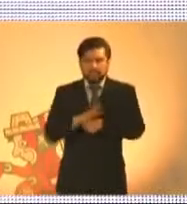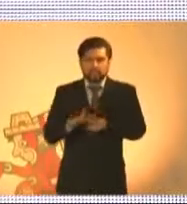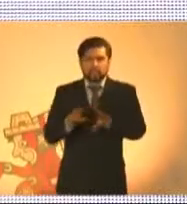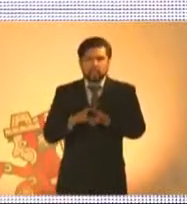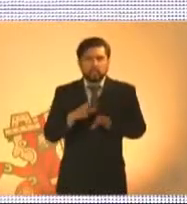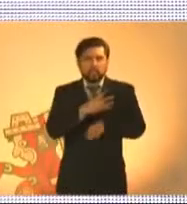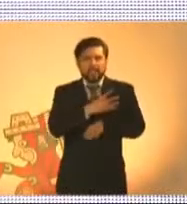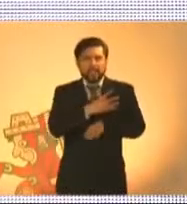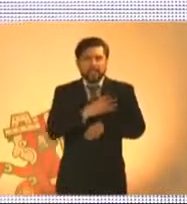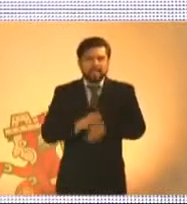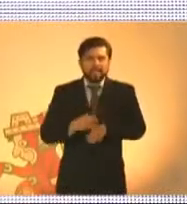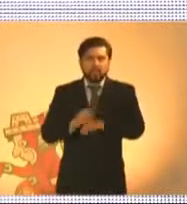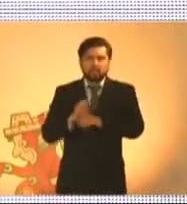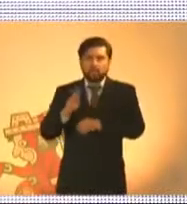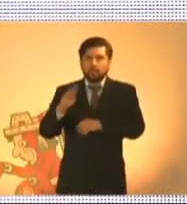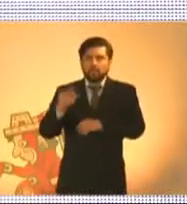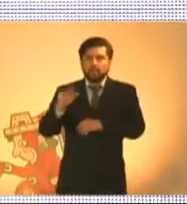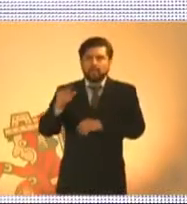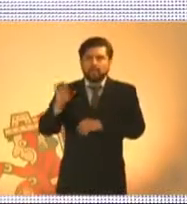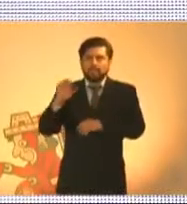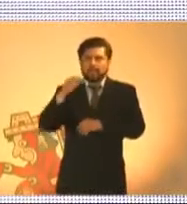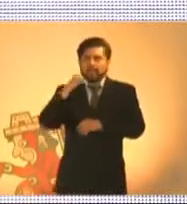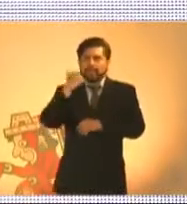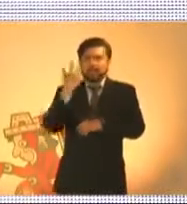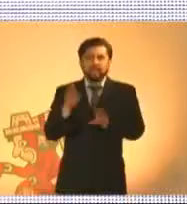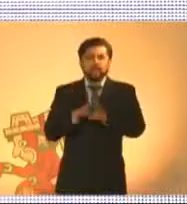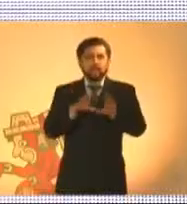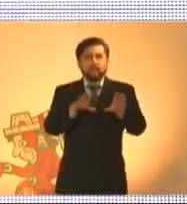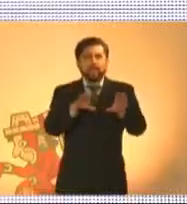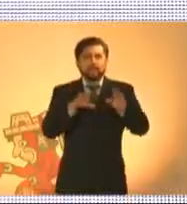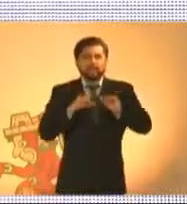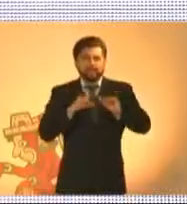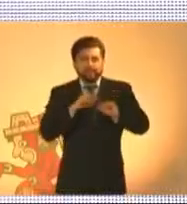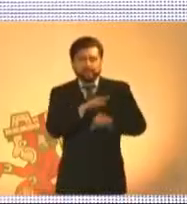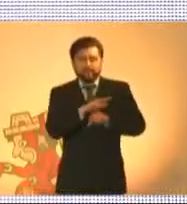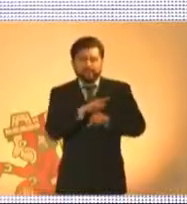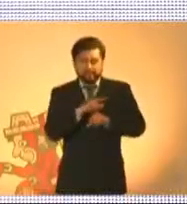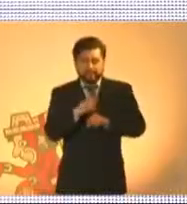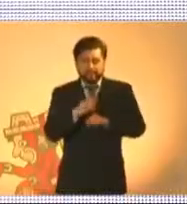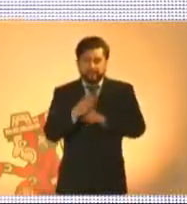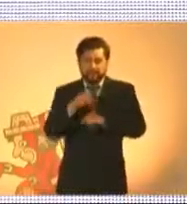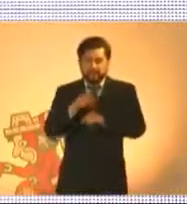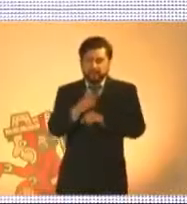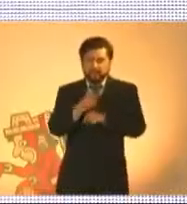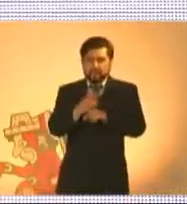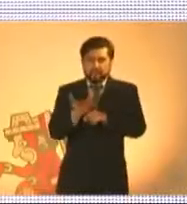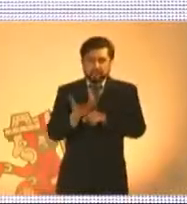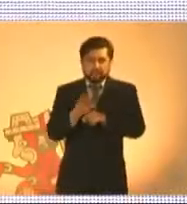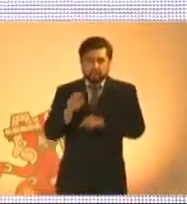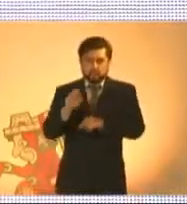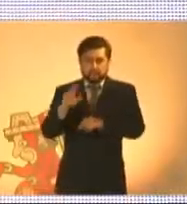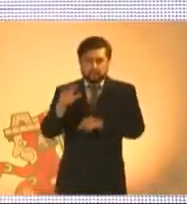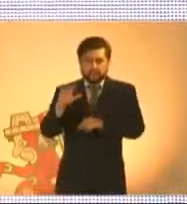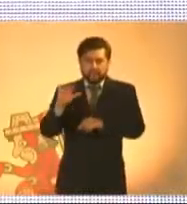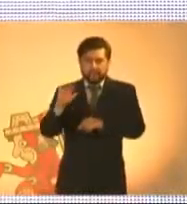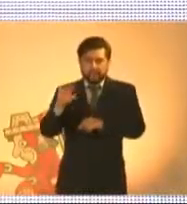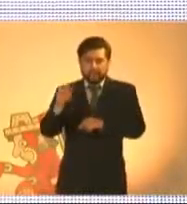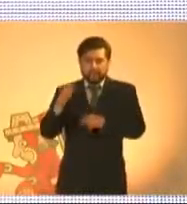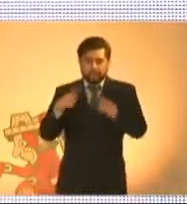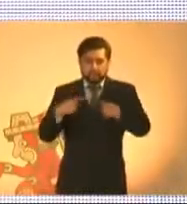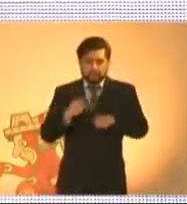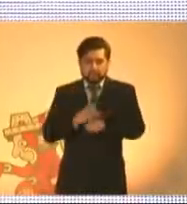bolívar el hijo que bolívar hubiera querido tener y que no tuvo pero claro sucre es una persona